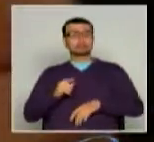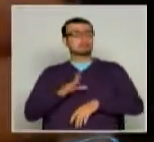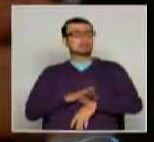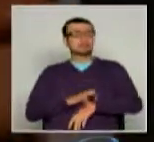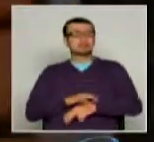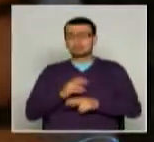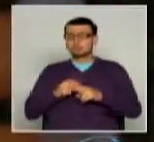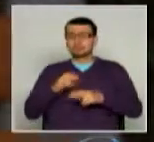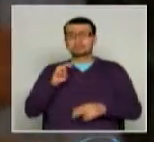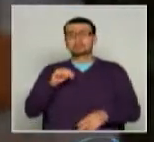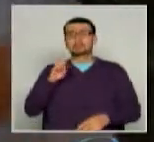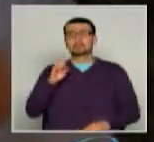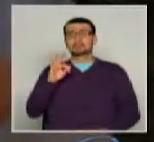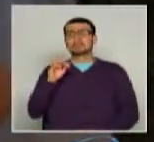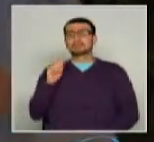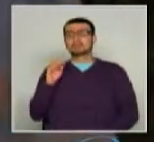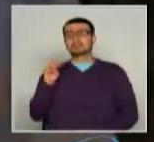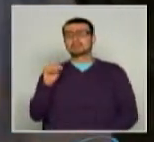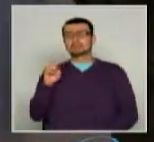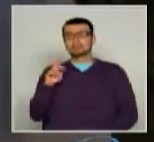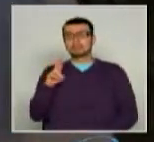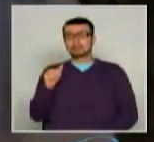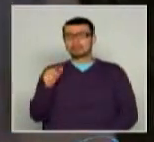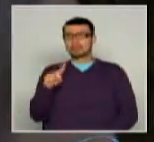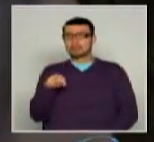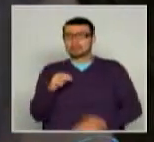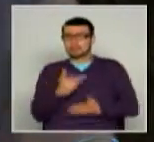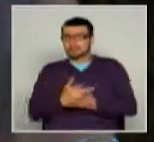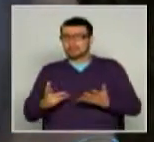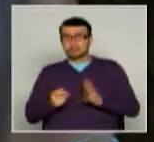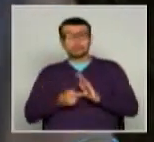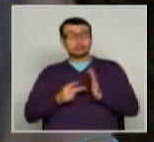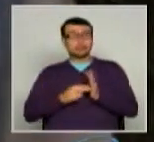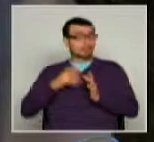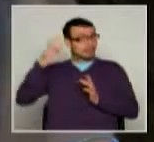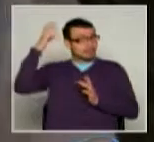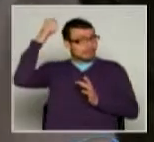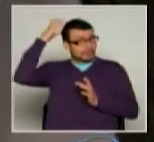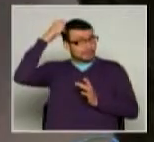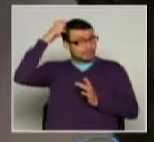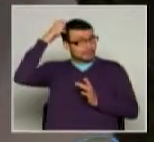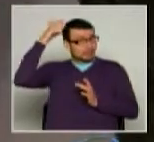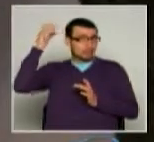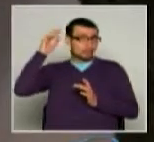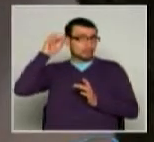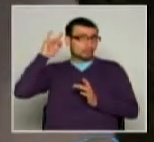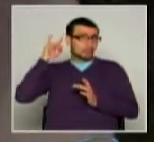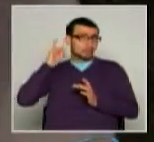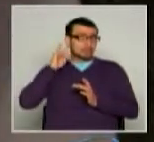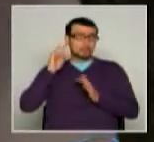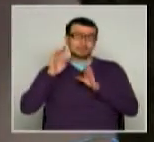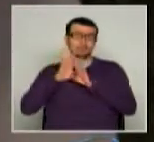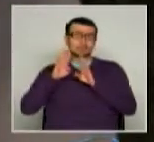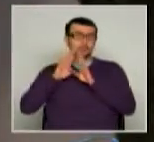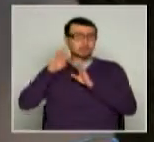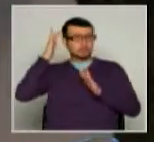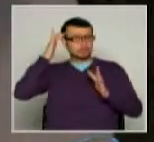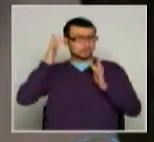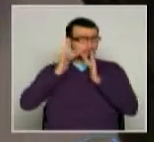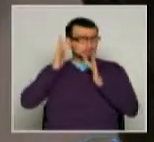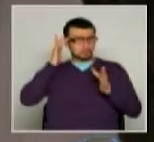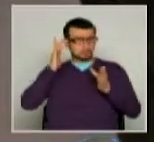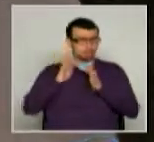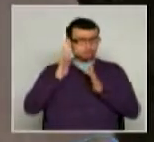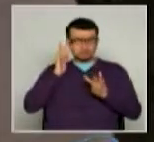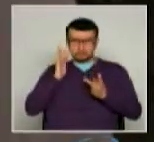metámeras. Es decir, que el cerebro, su corteza cerebral, tiene mapa de cada partecita